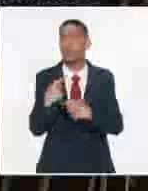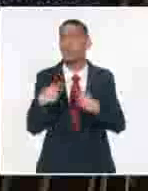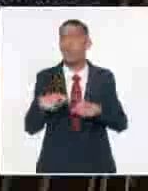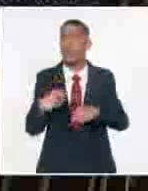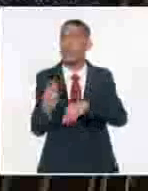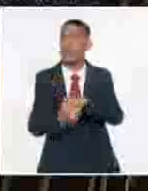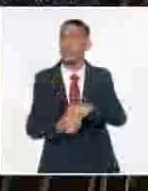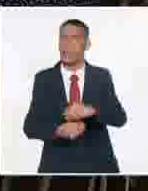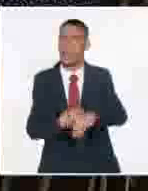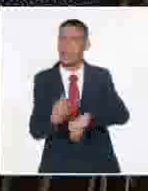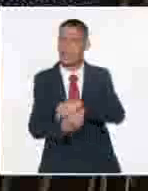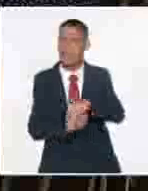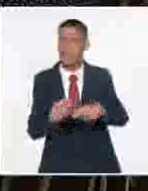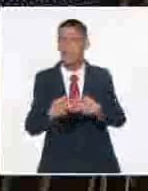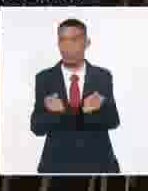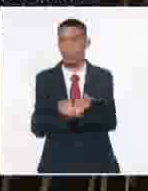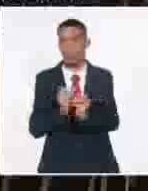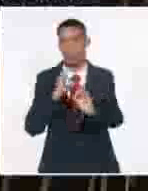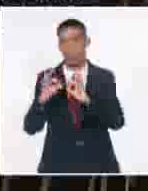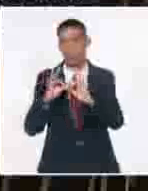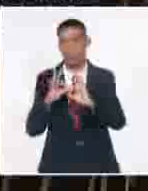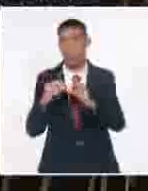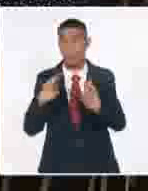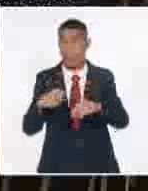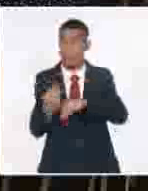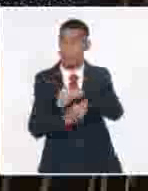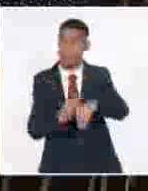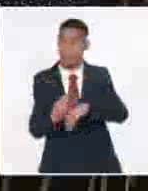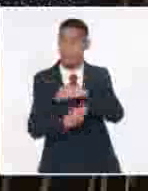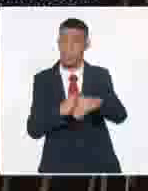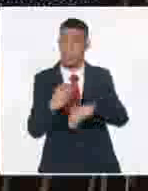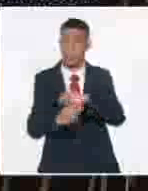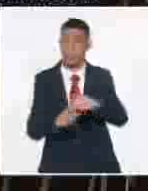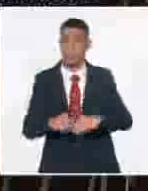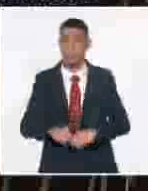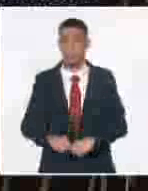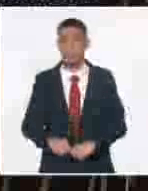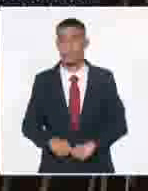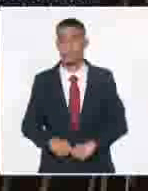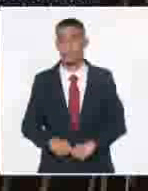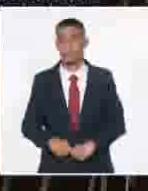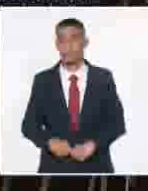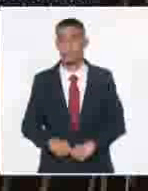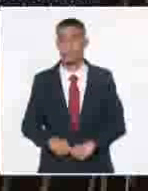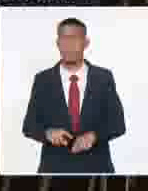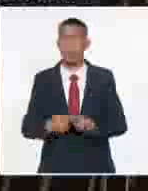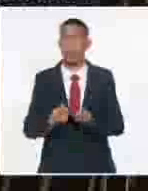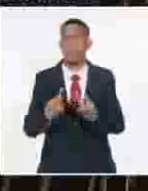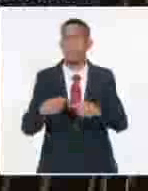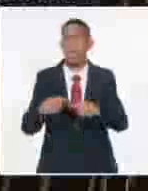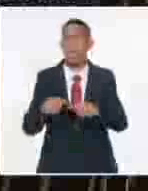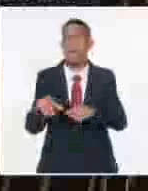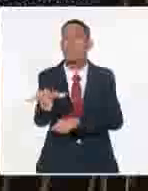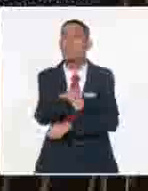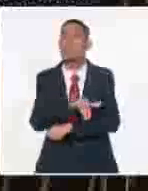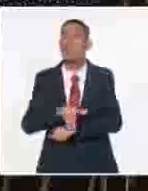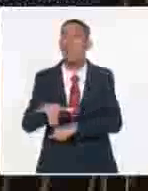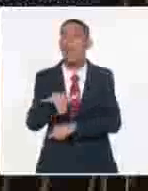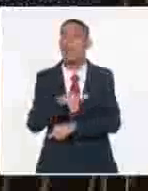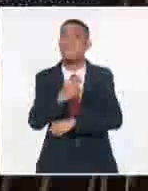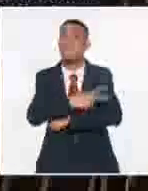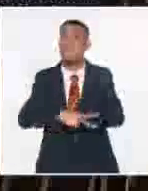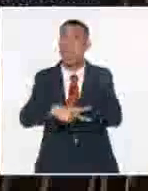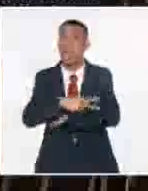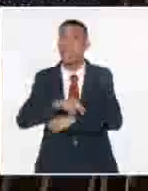Seguridad que corrija el desbalance discriminatorio para los países del sur